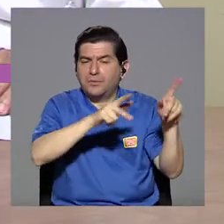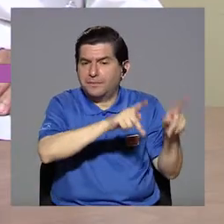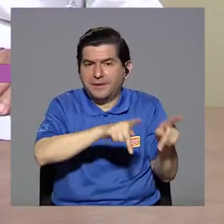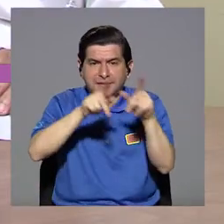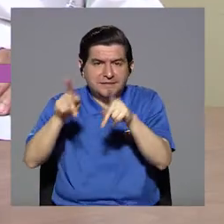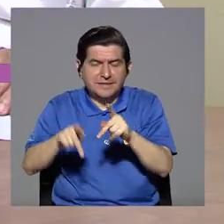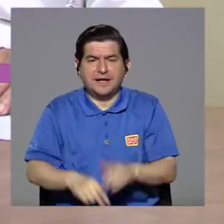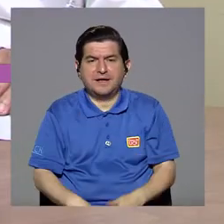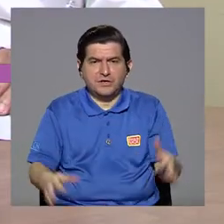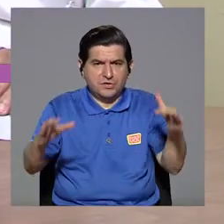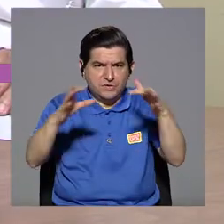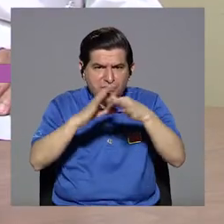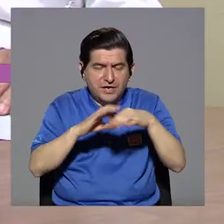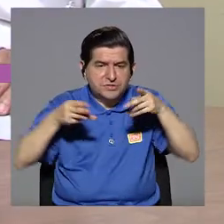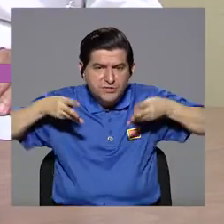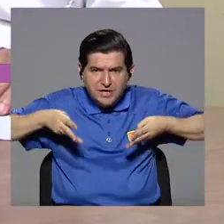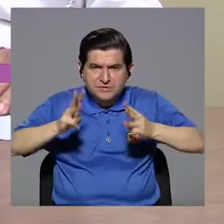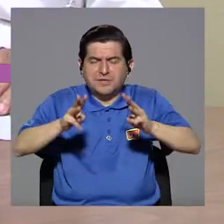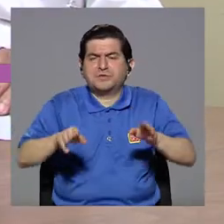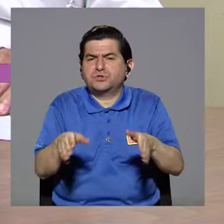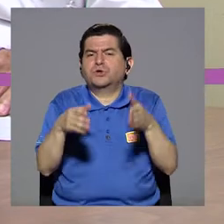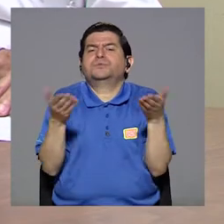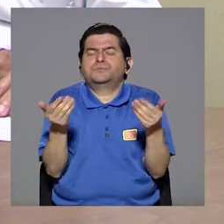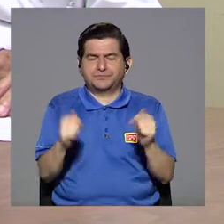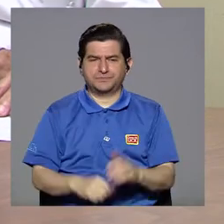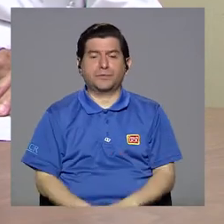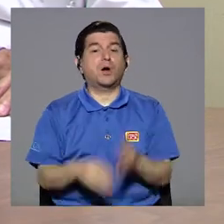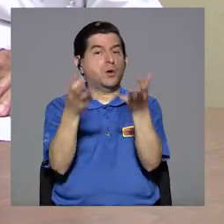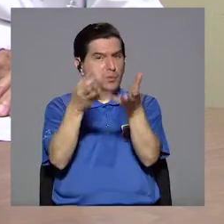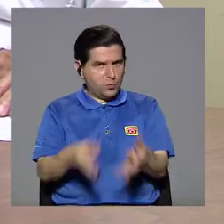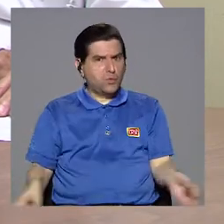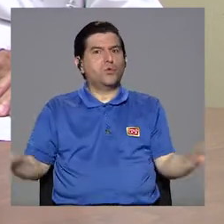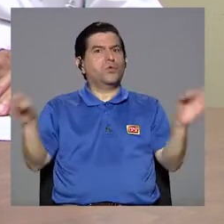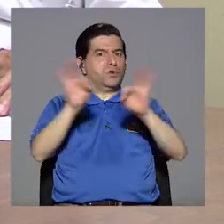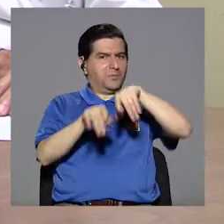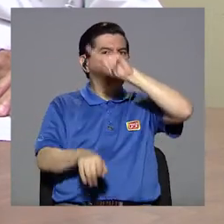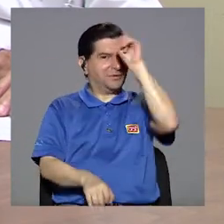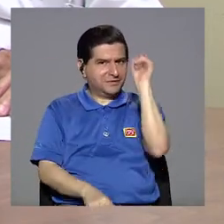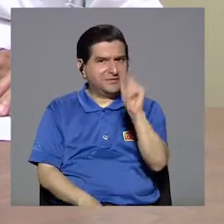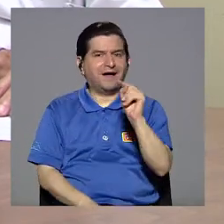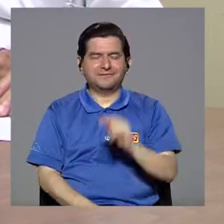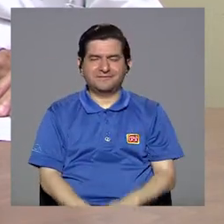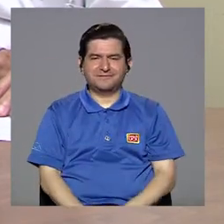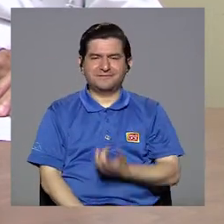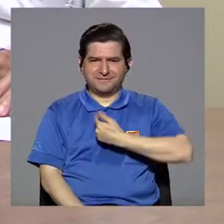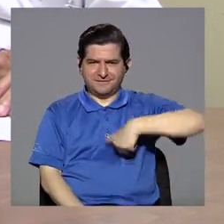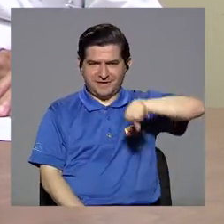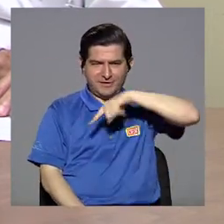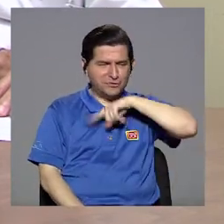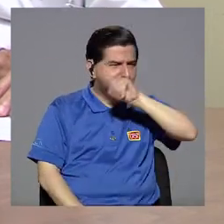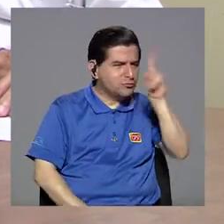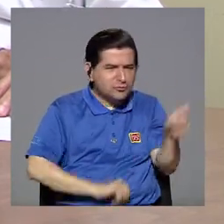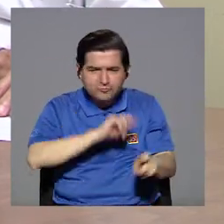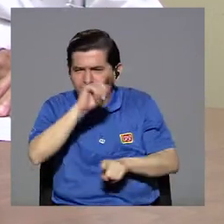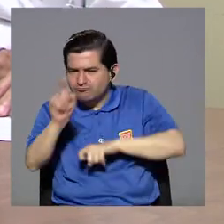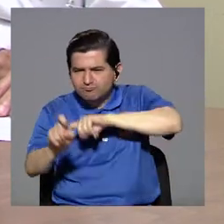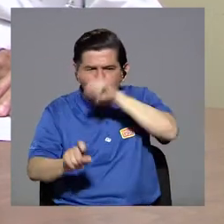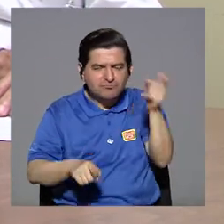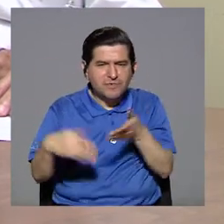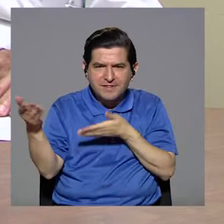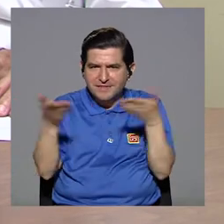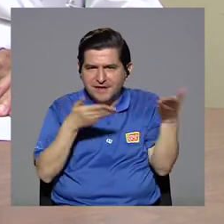comentarios de los pacientes en esta en esta metodología esto es muy importante es la pregunta nosotros somos